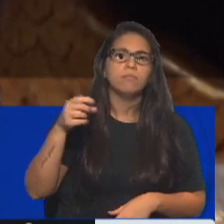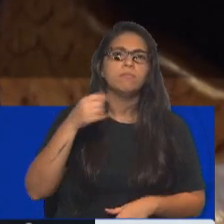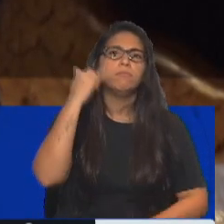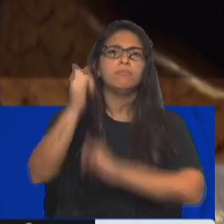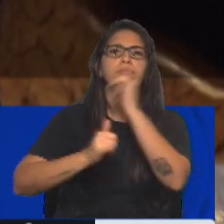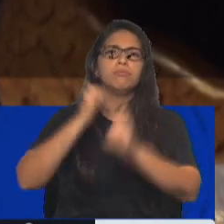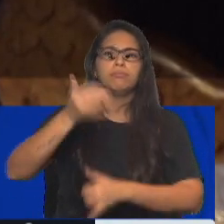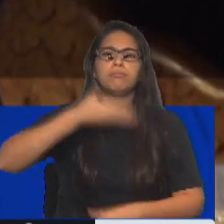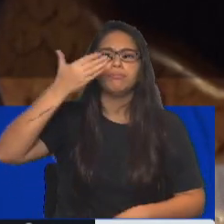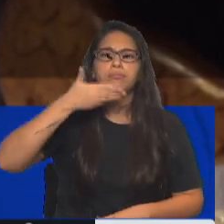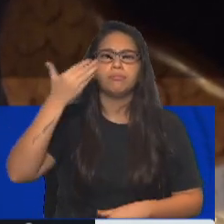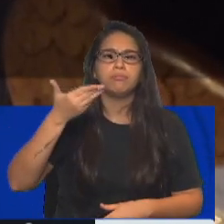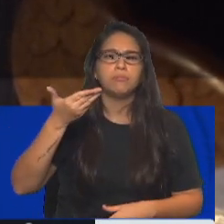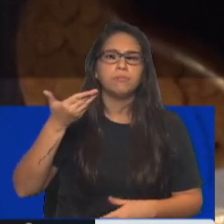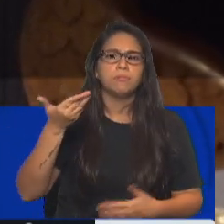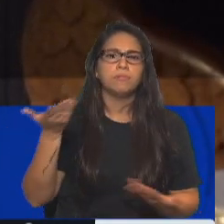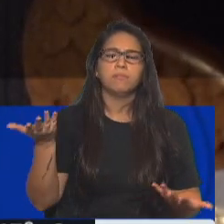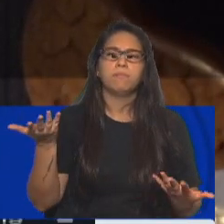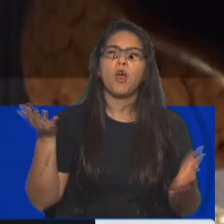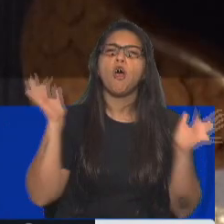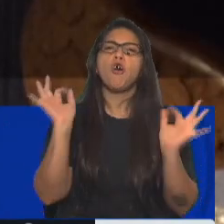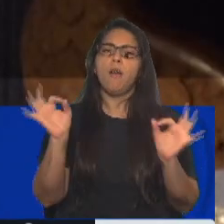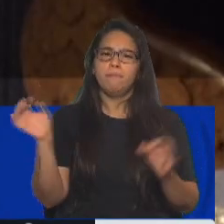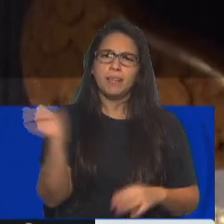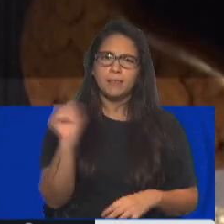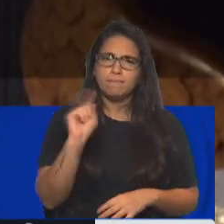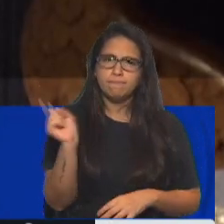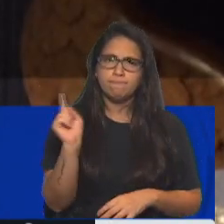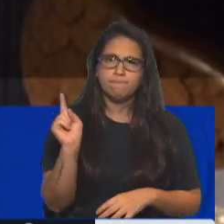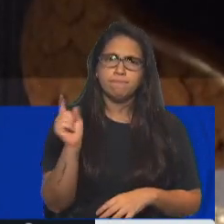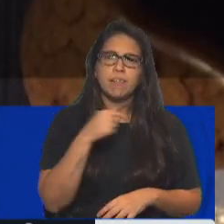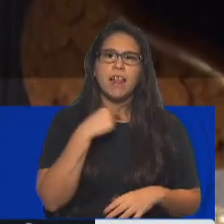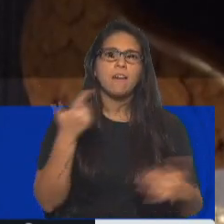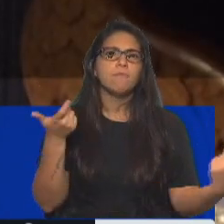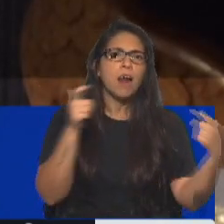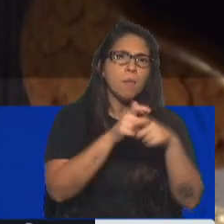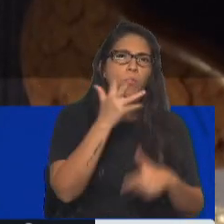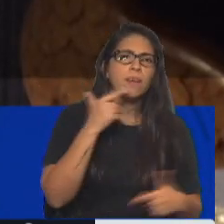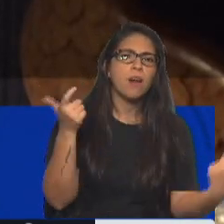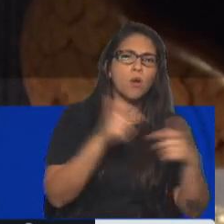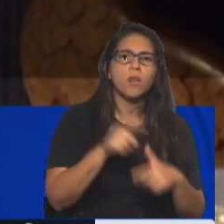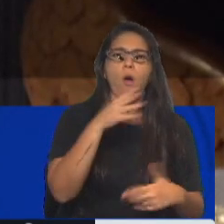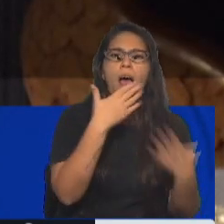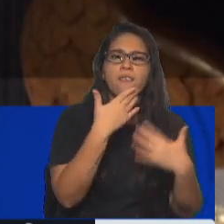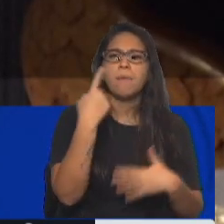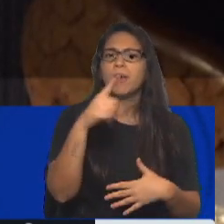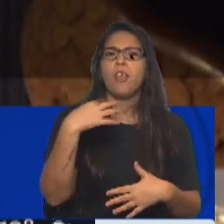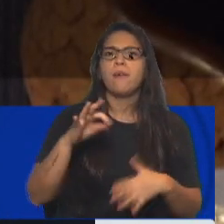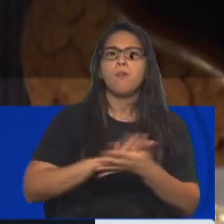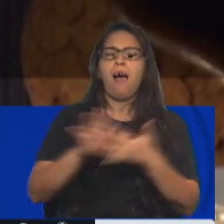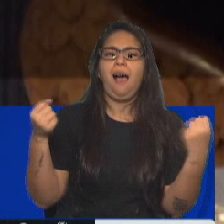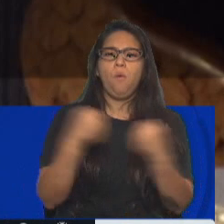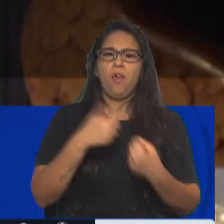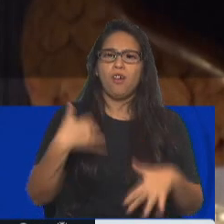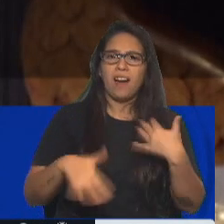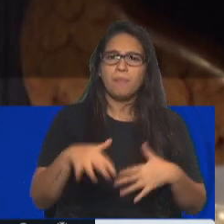but it wasn't complete. And yeah, I'd love to meet with him or talk to him, but we have to get it over with fast. You know, every day people are being